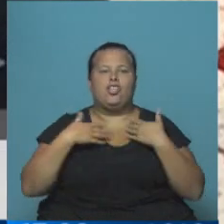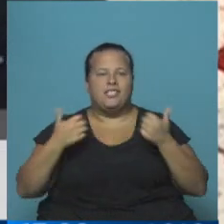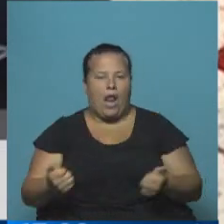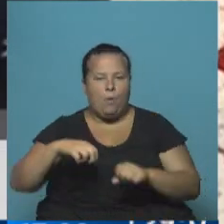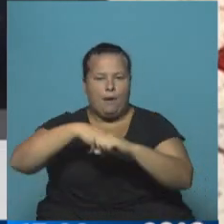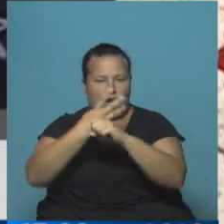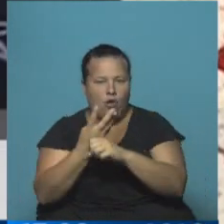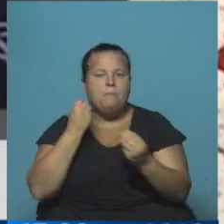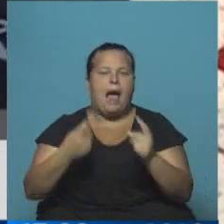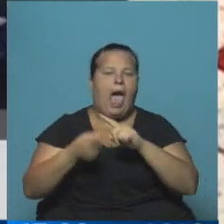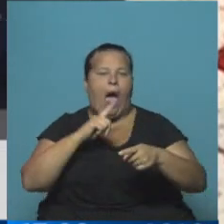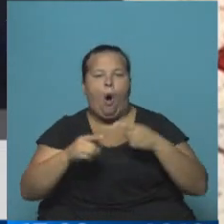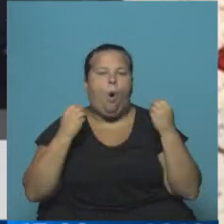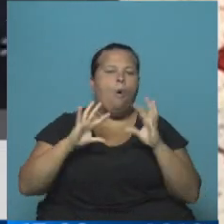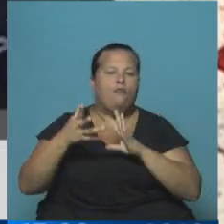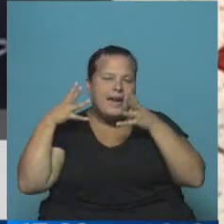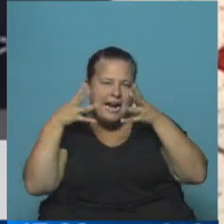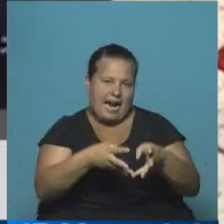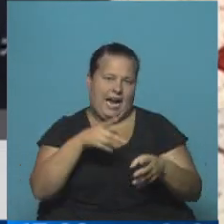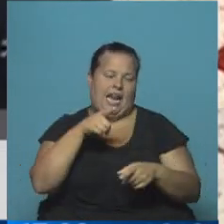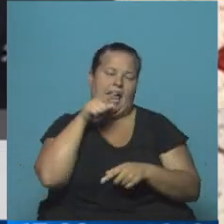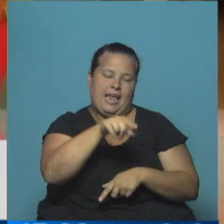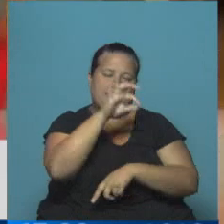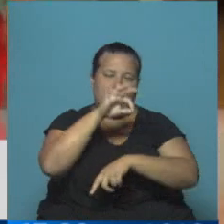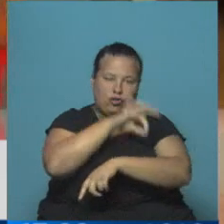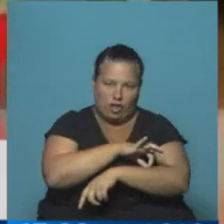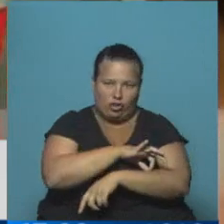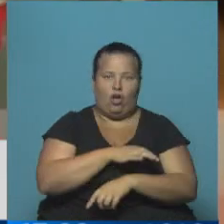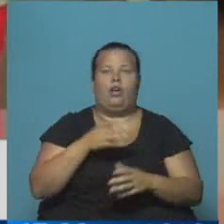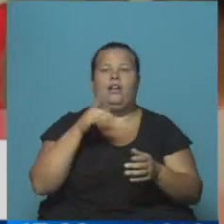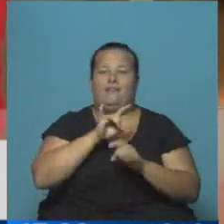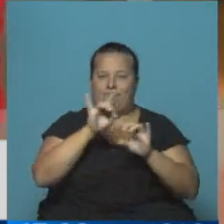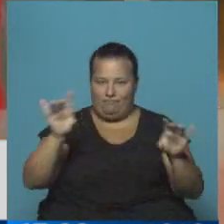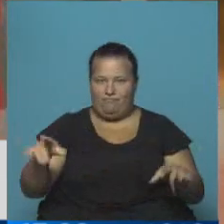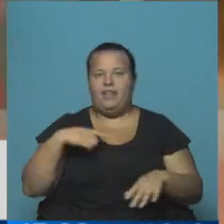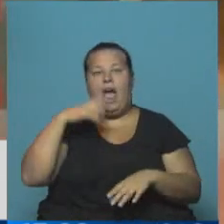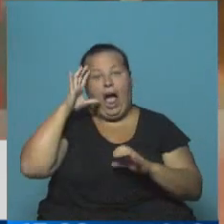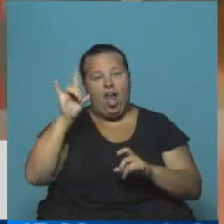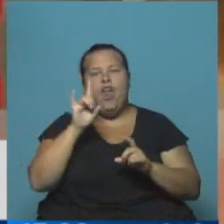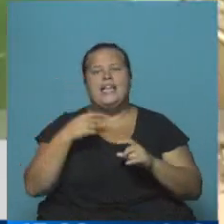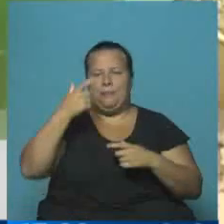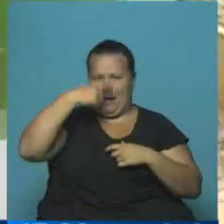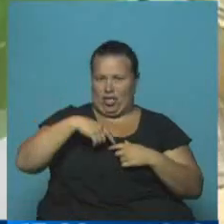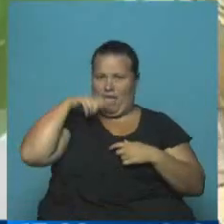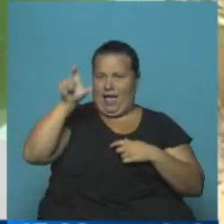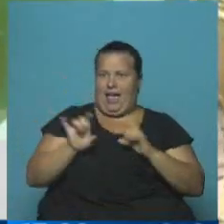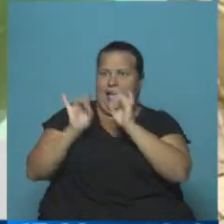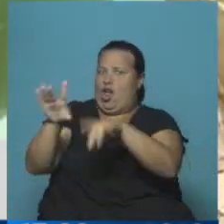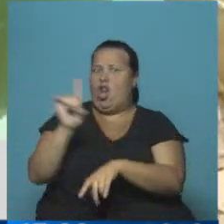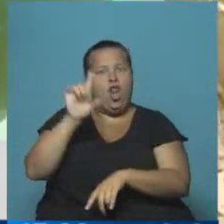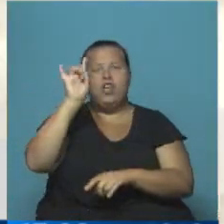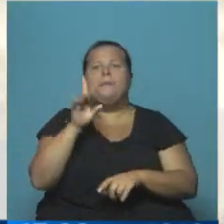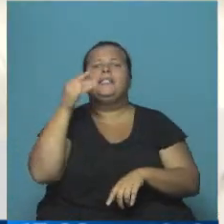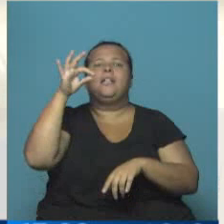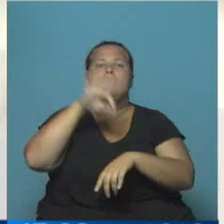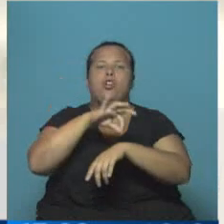del mercosur Para coordinar acciones conjuntas y combatir al mosquito transmisor recordemos que no se contagia de persona persona sino solamente